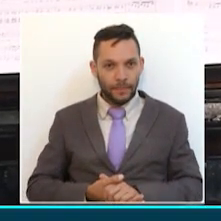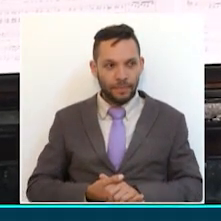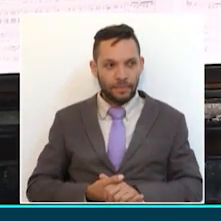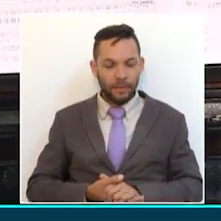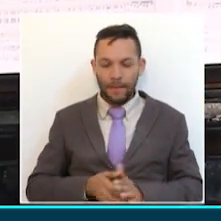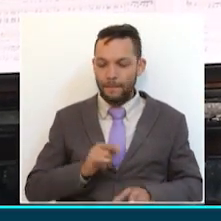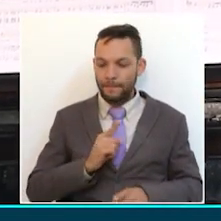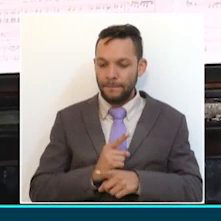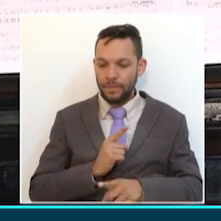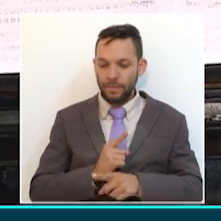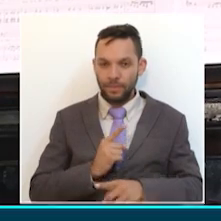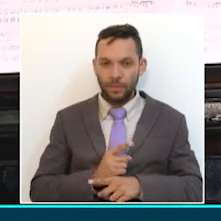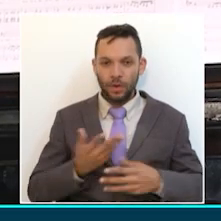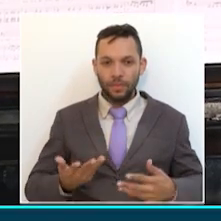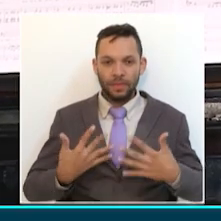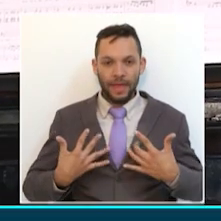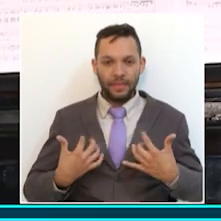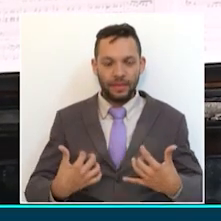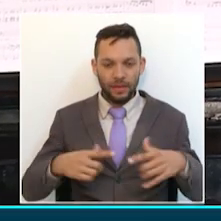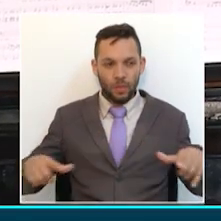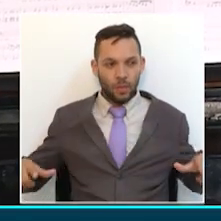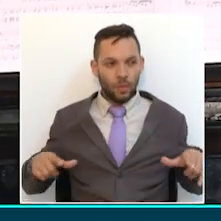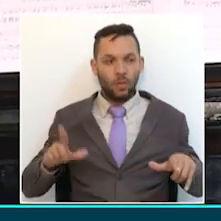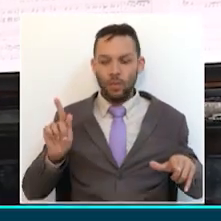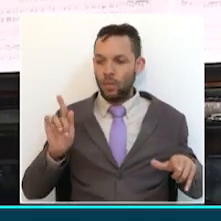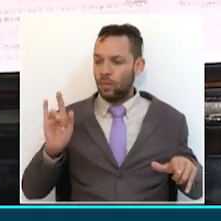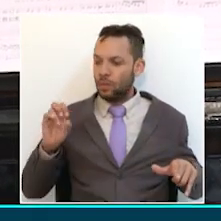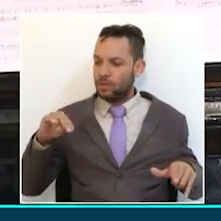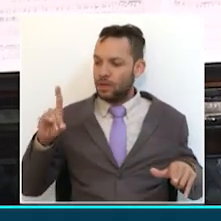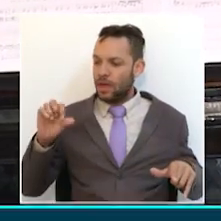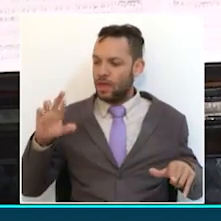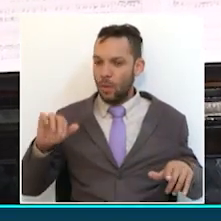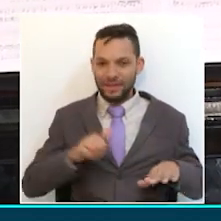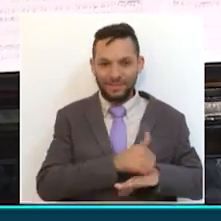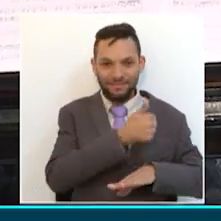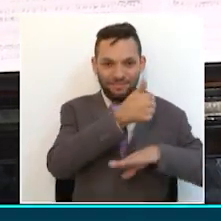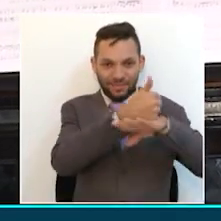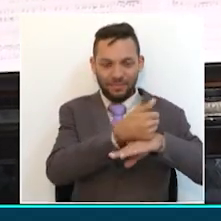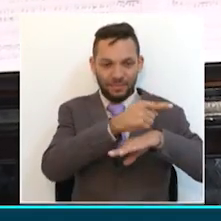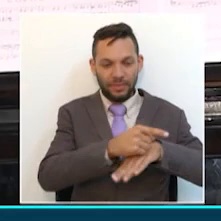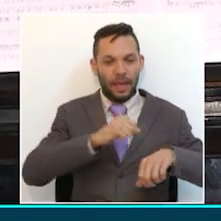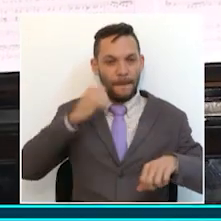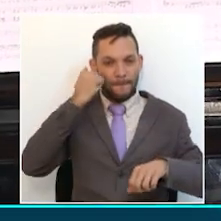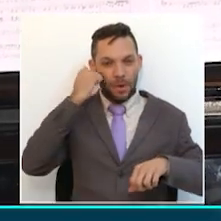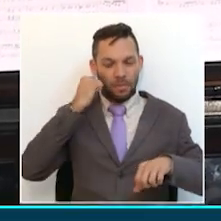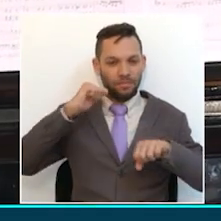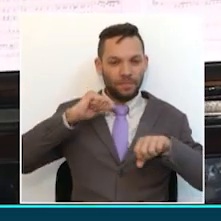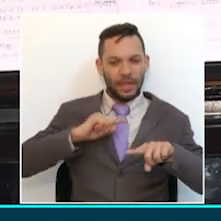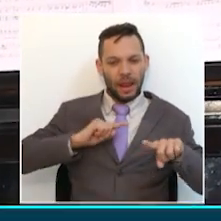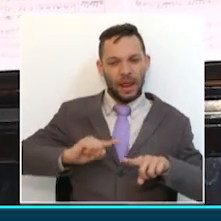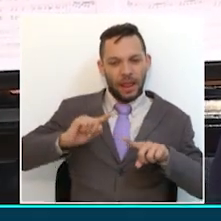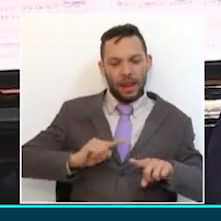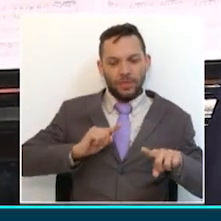Así es, Andrea, me encuentro en el Teatro de los Fundadores de la ciudad de Manizales, precisamente con el maestro pianista argentino,